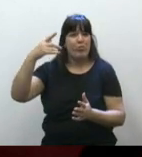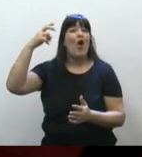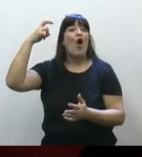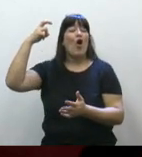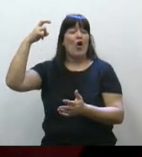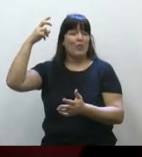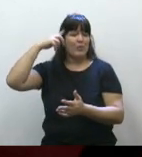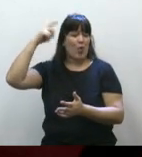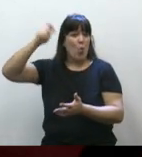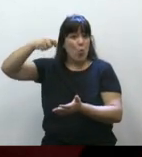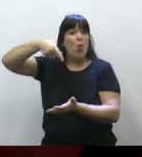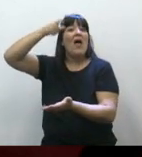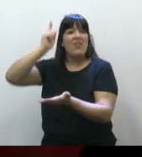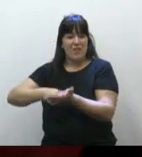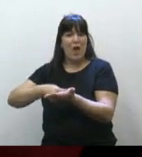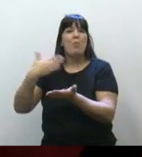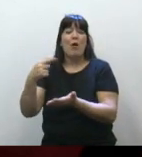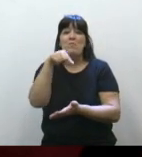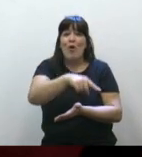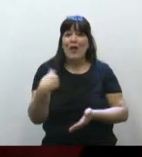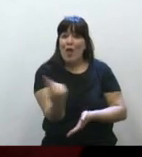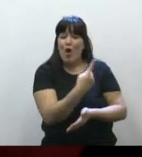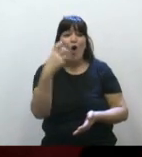no se atrevió a resolver